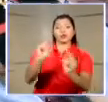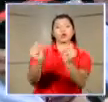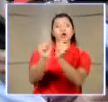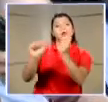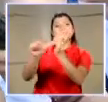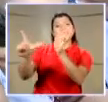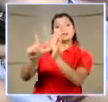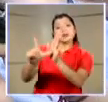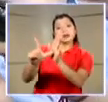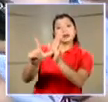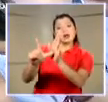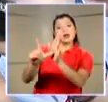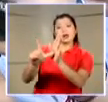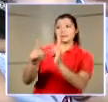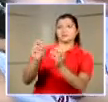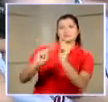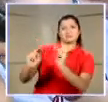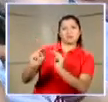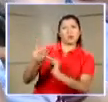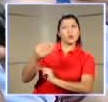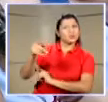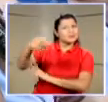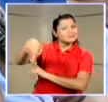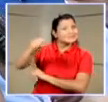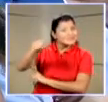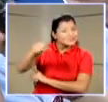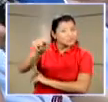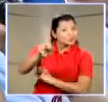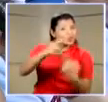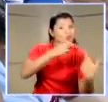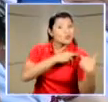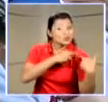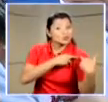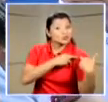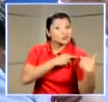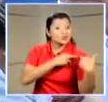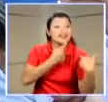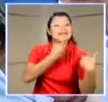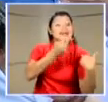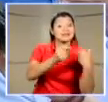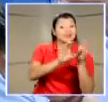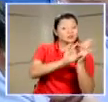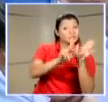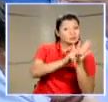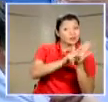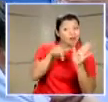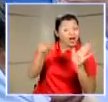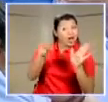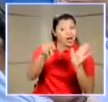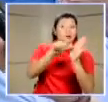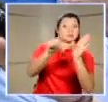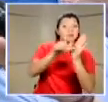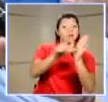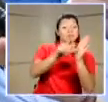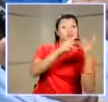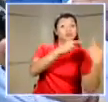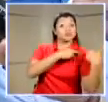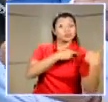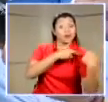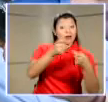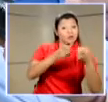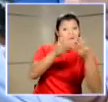Asamblea Legislativa cuando esta no es la instancia que es mencionada por la Constitución Política como la